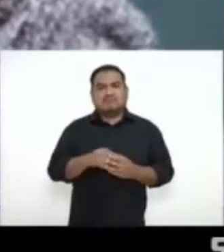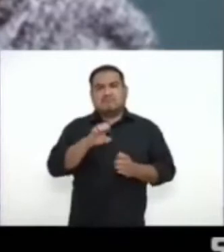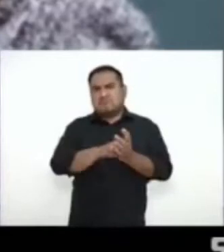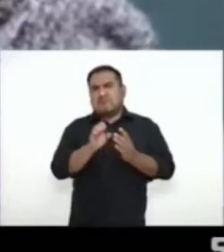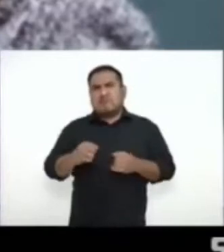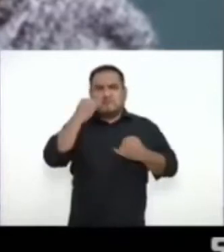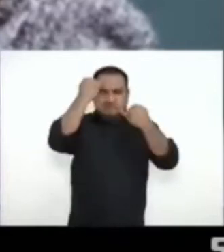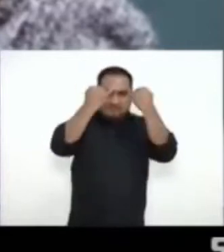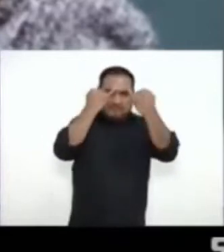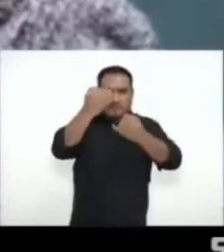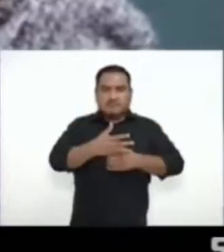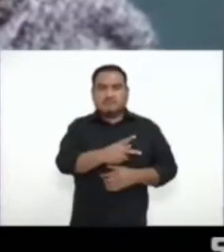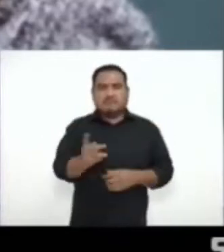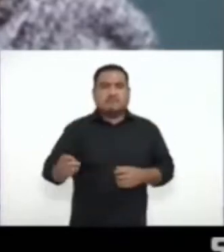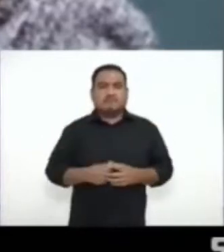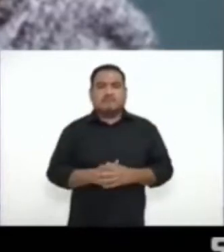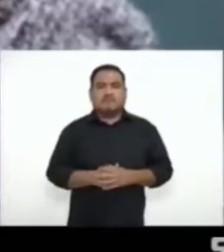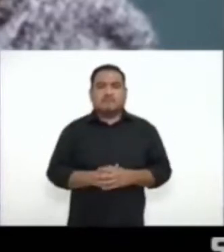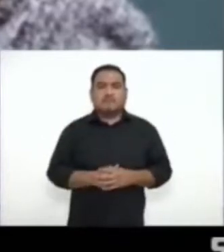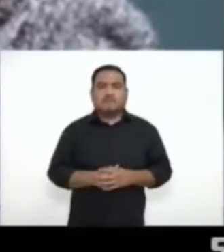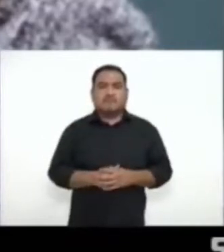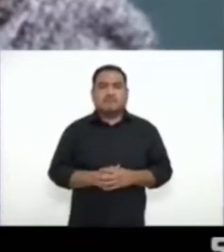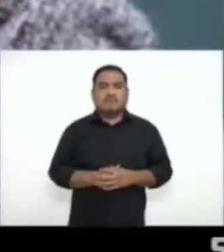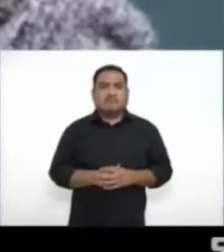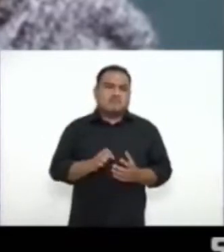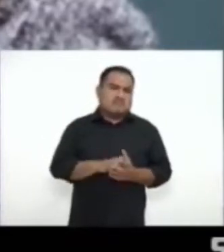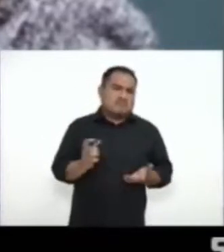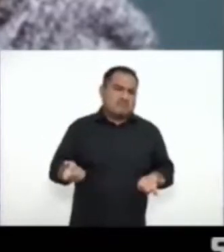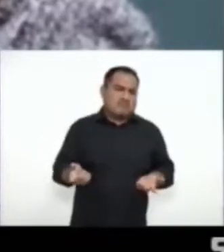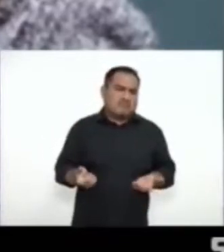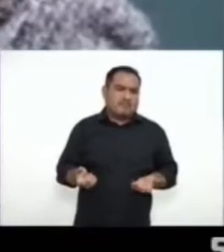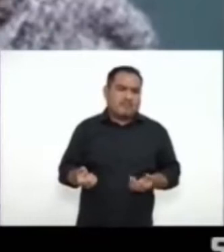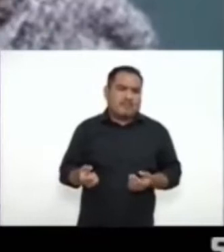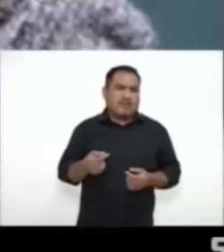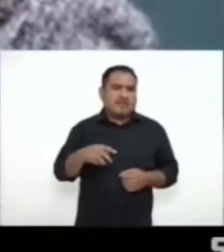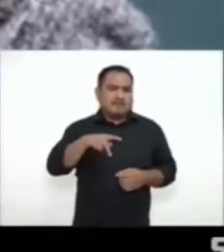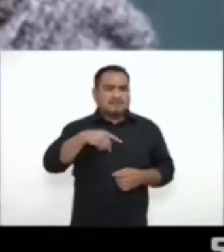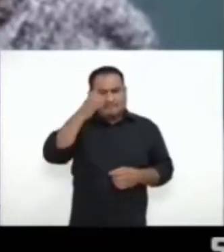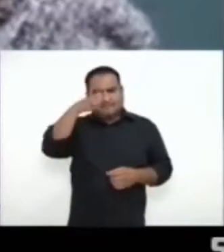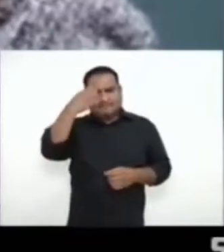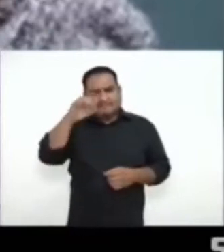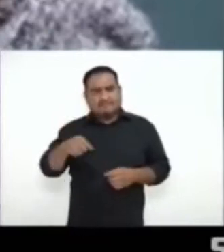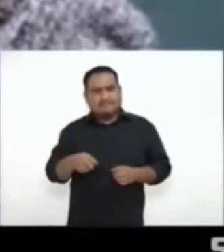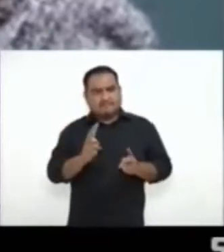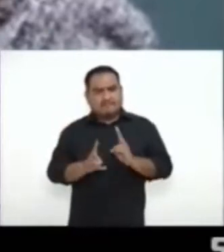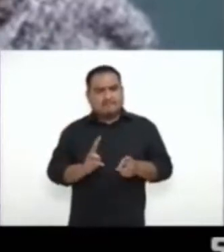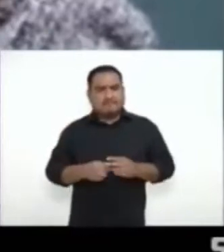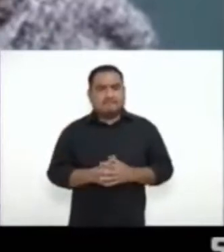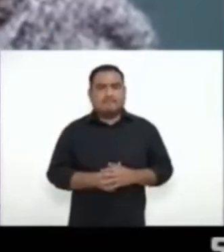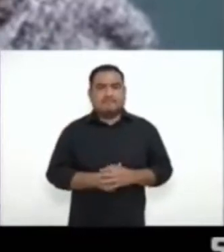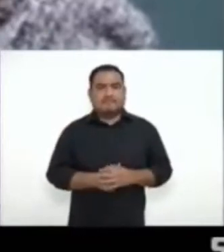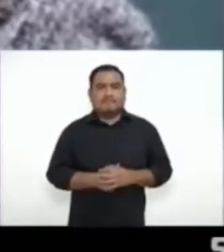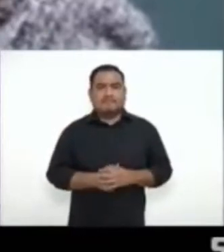Imagínense que ustedes, cualquier cosa, yo hablo con respecto al trabajo,